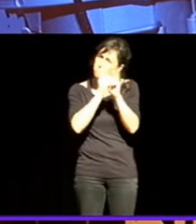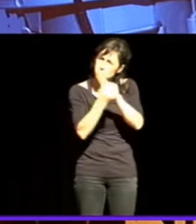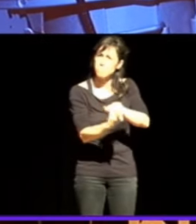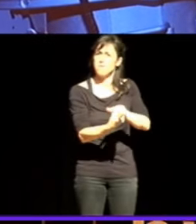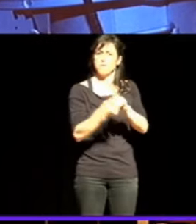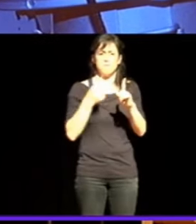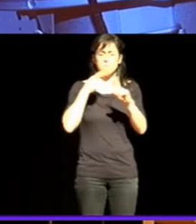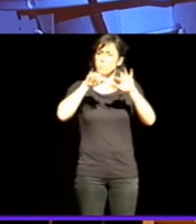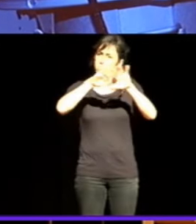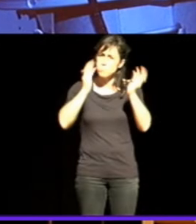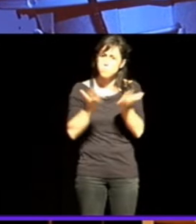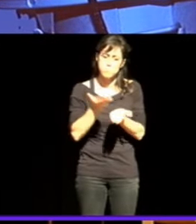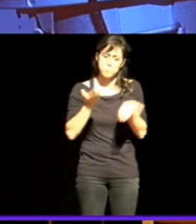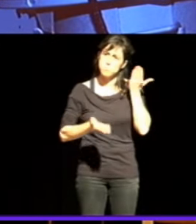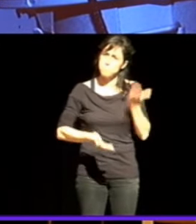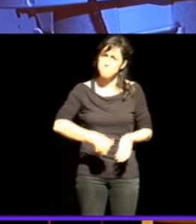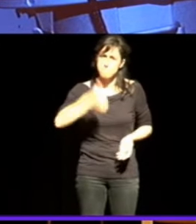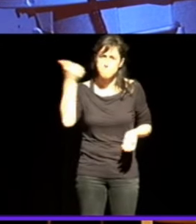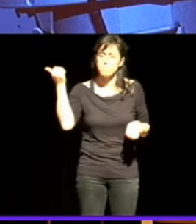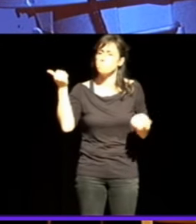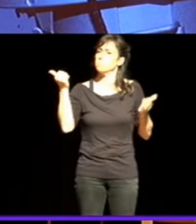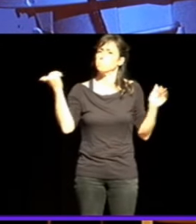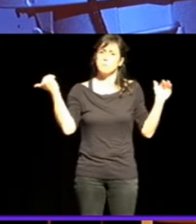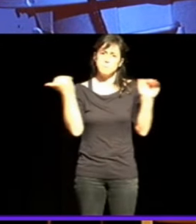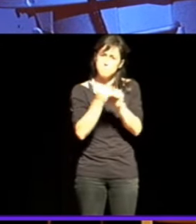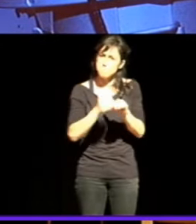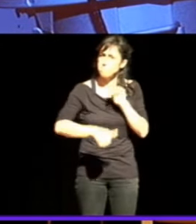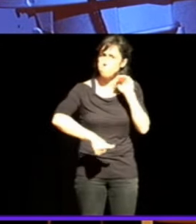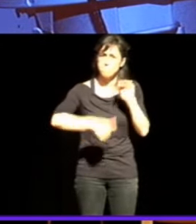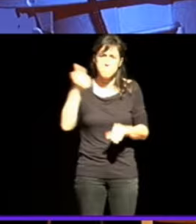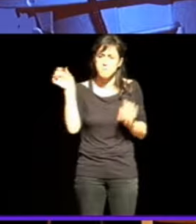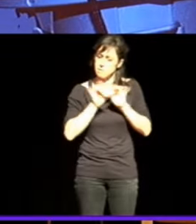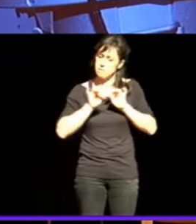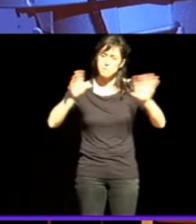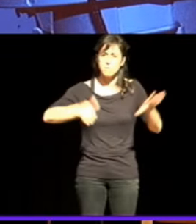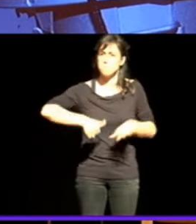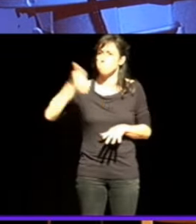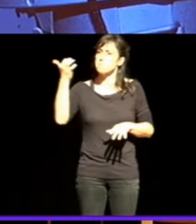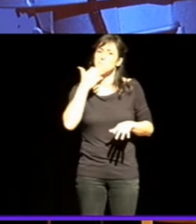más igualitario, más libre y respetuoso con las diferencias.